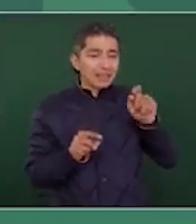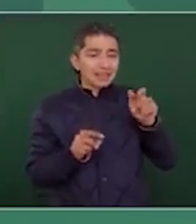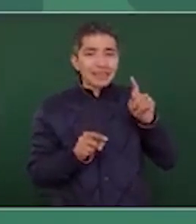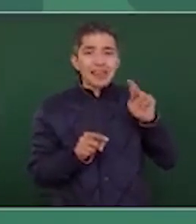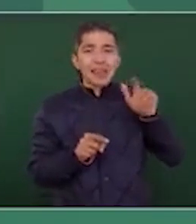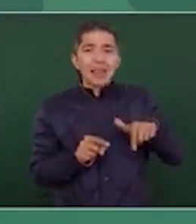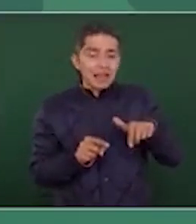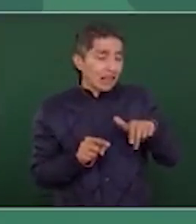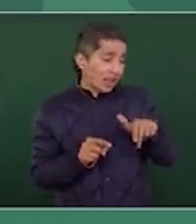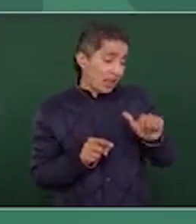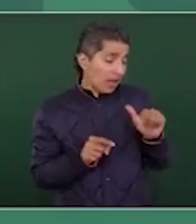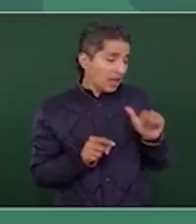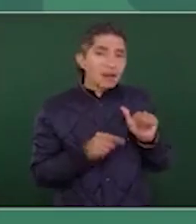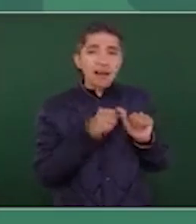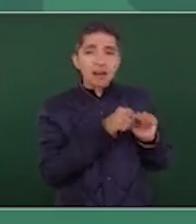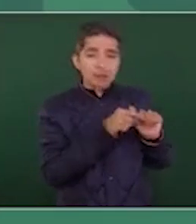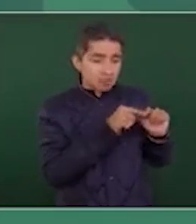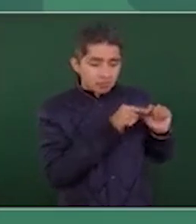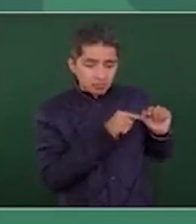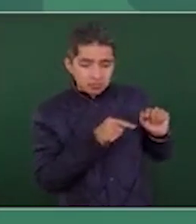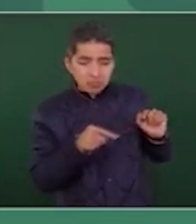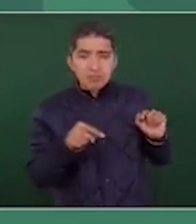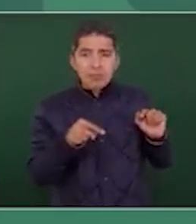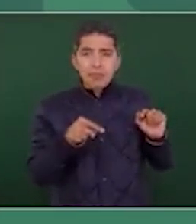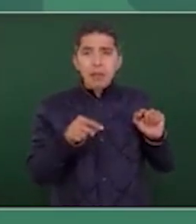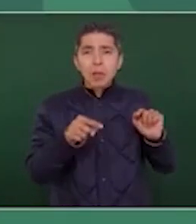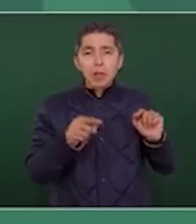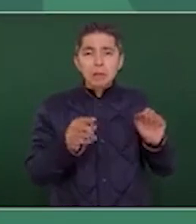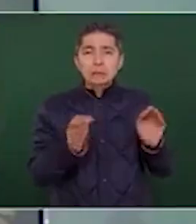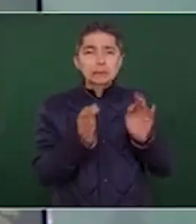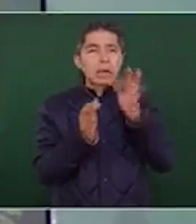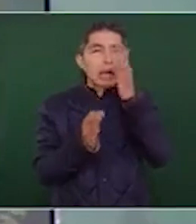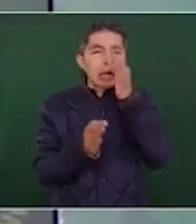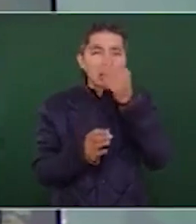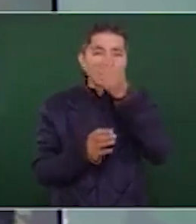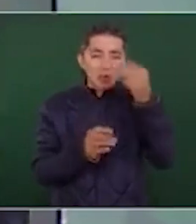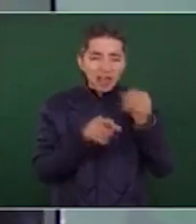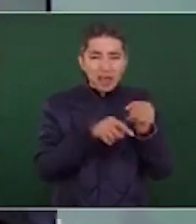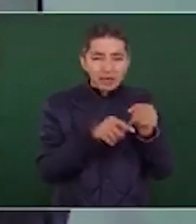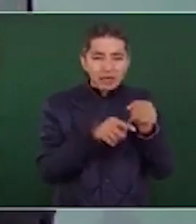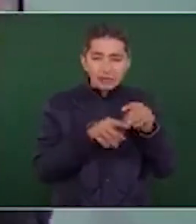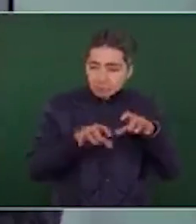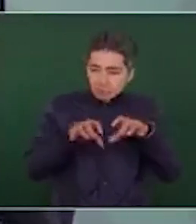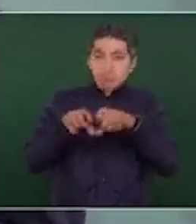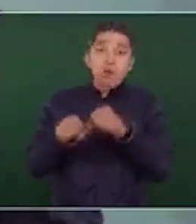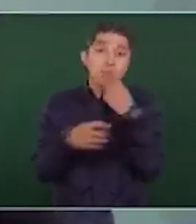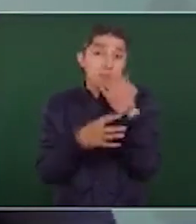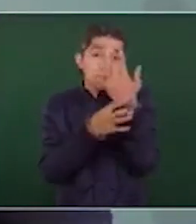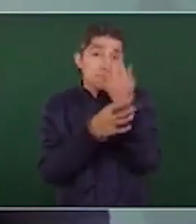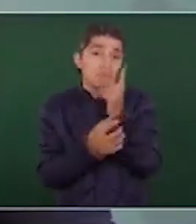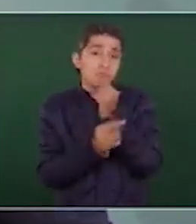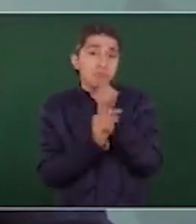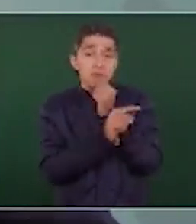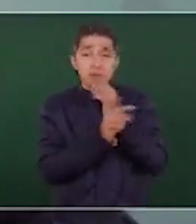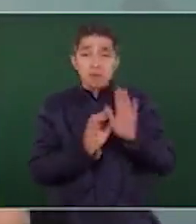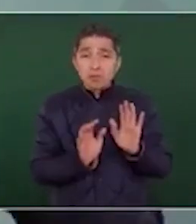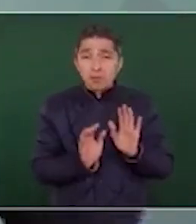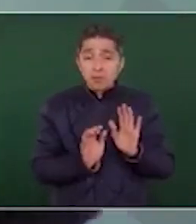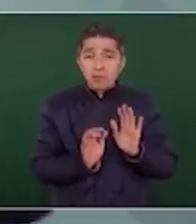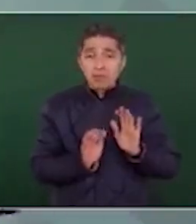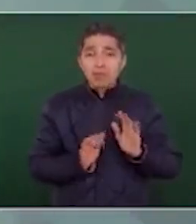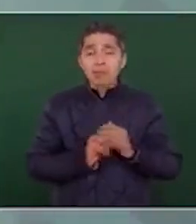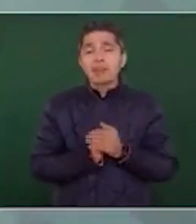y cerca de un hotel los detienen. Dicen los policías